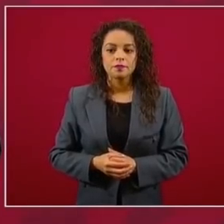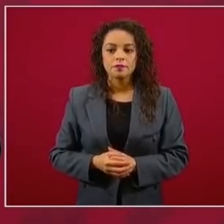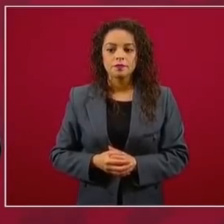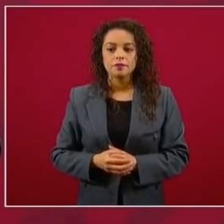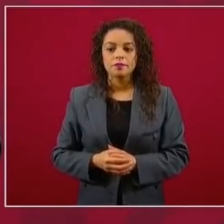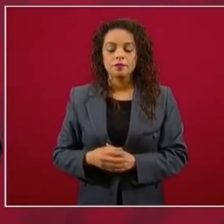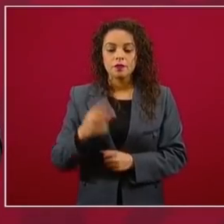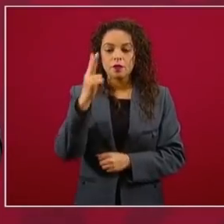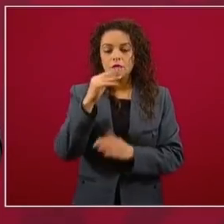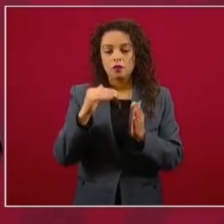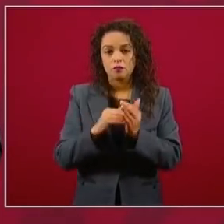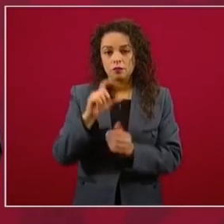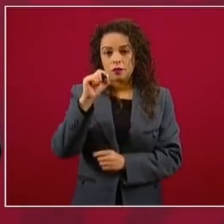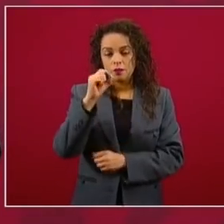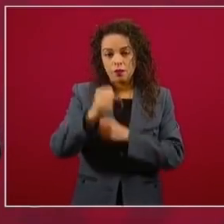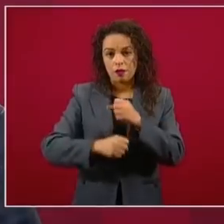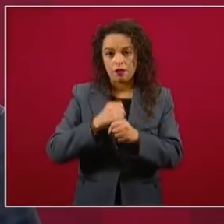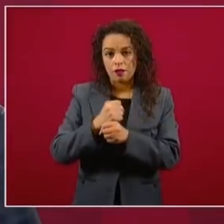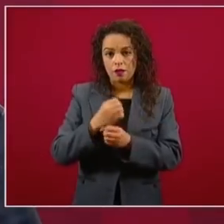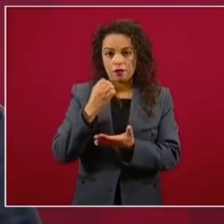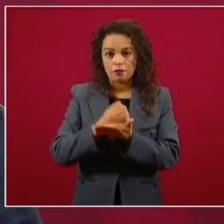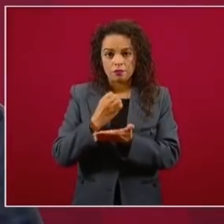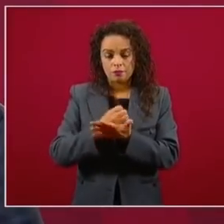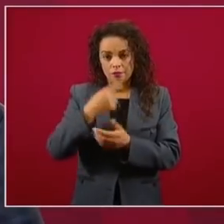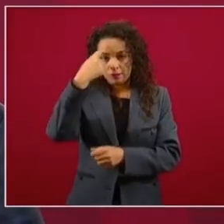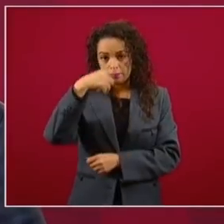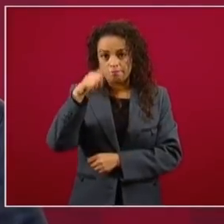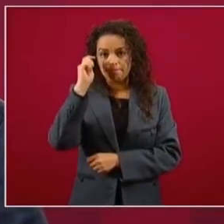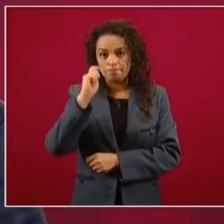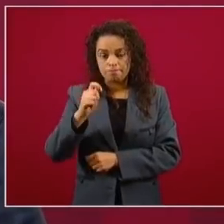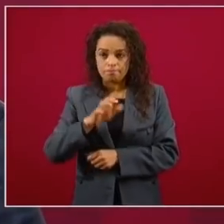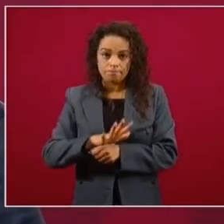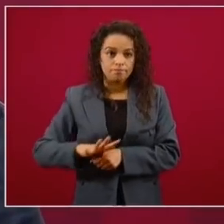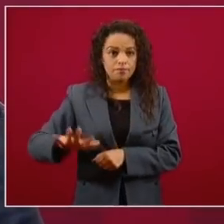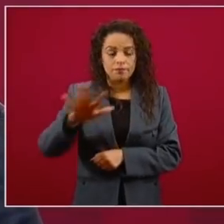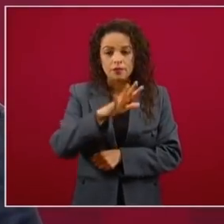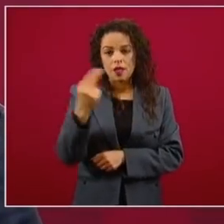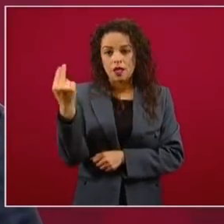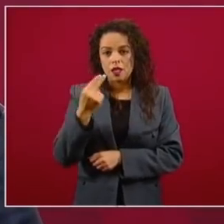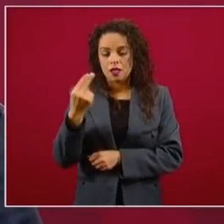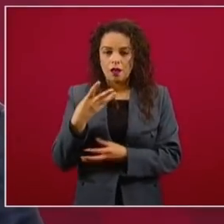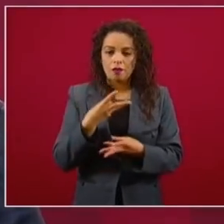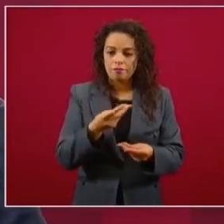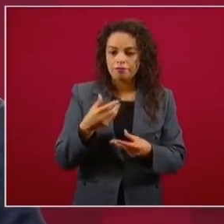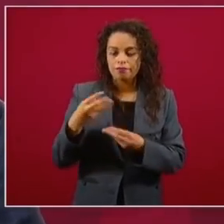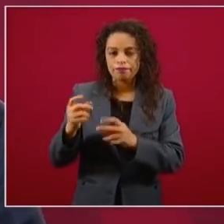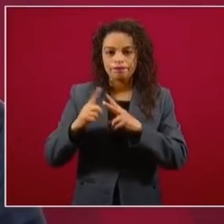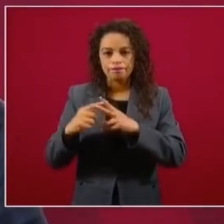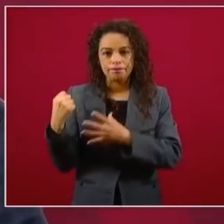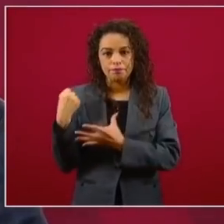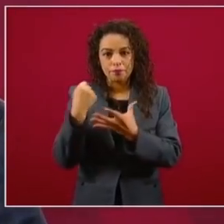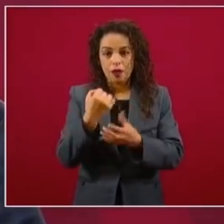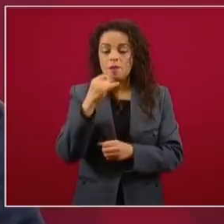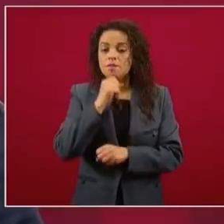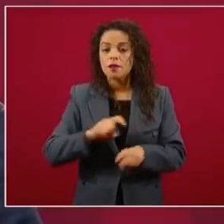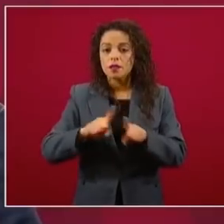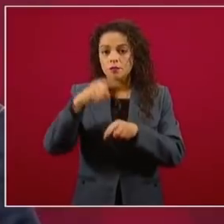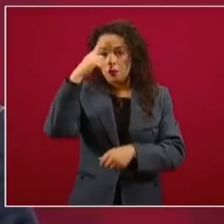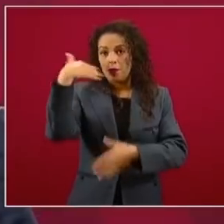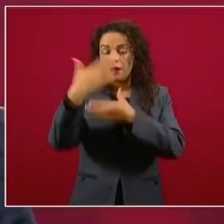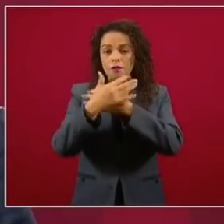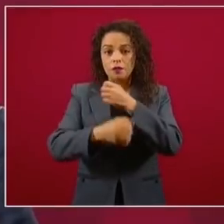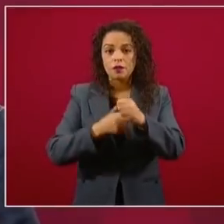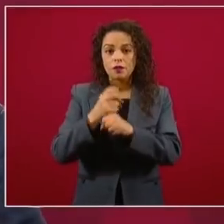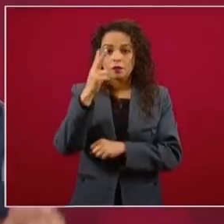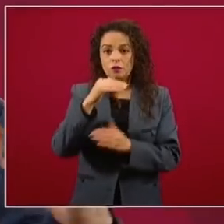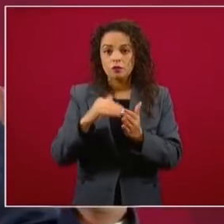año 2020 y sus implicaciones para las finanzas públicas, así como para los del 2021, es la contingencia